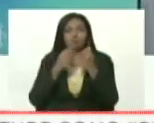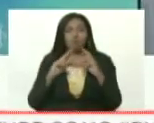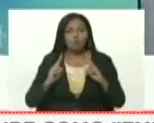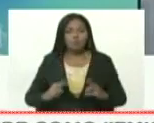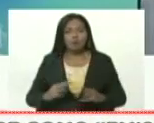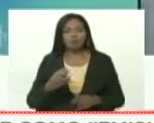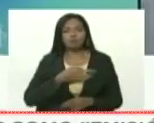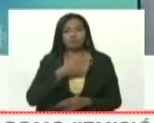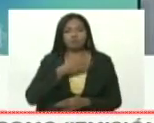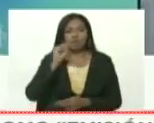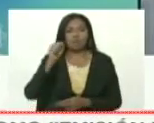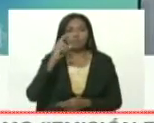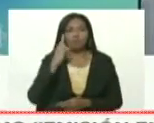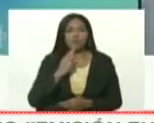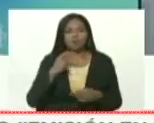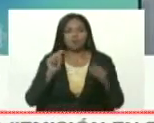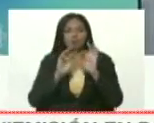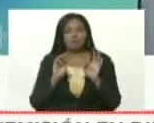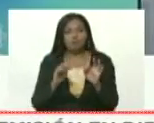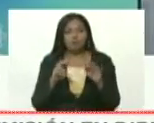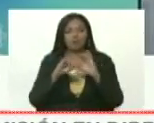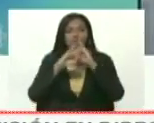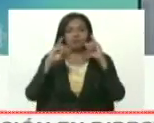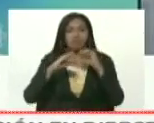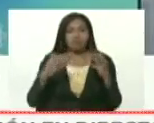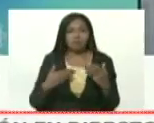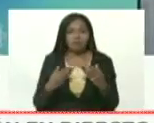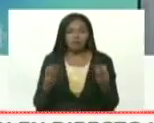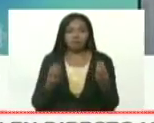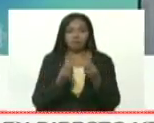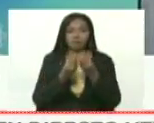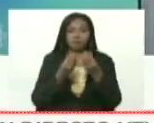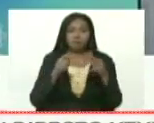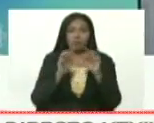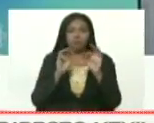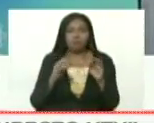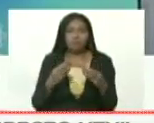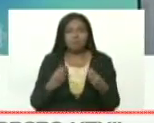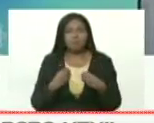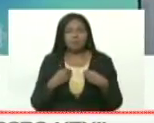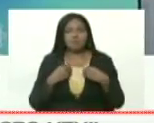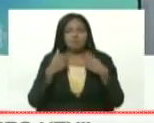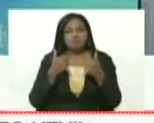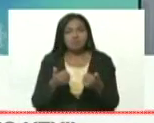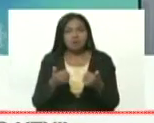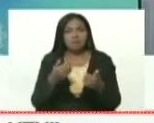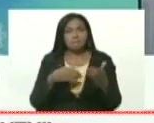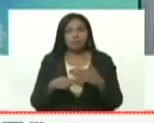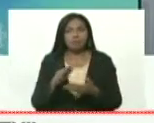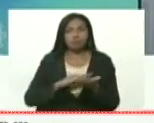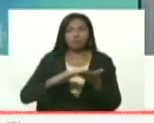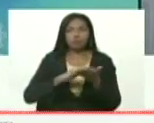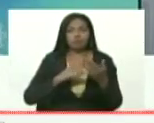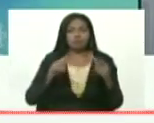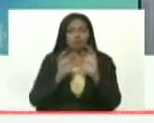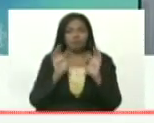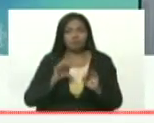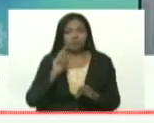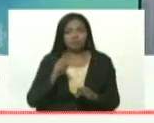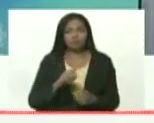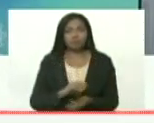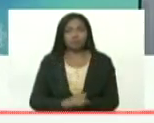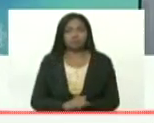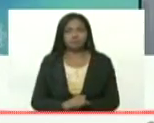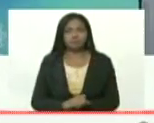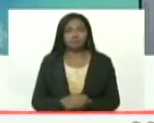del socialismo bolivariano para la felicidad colectiva, para el vivir viviendo, vamos consolidándolo.